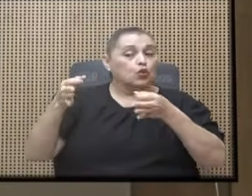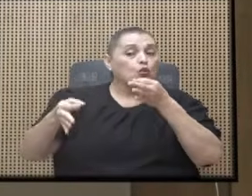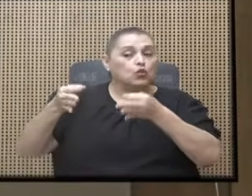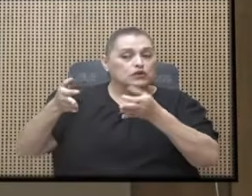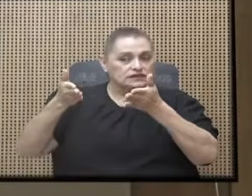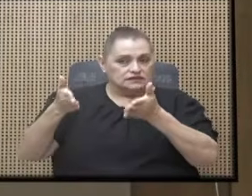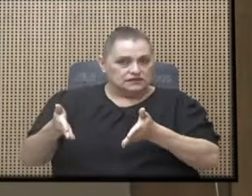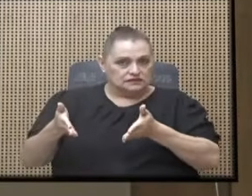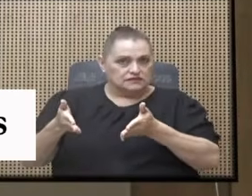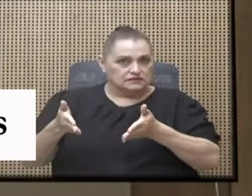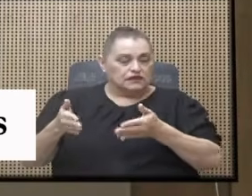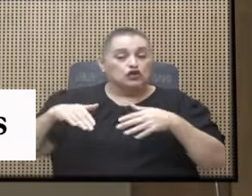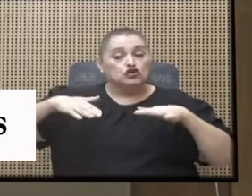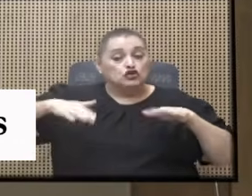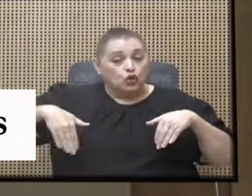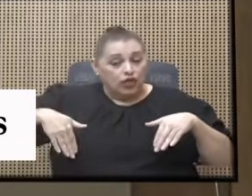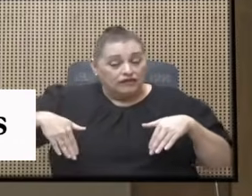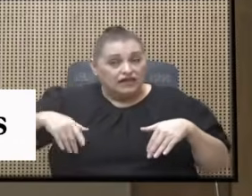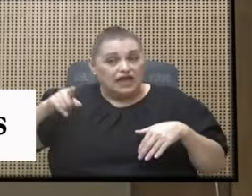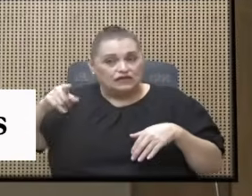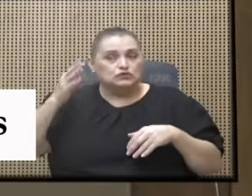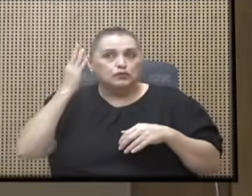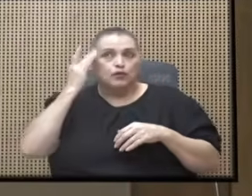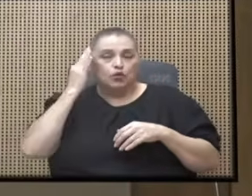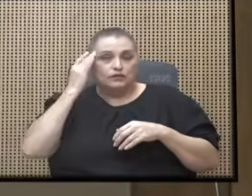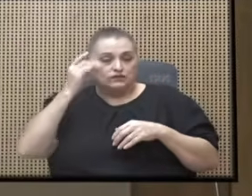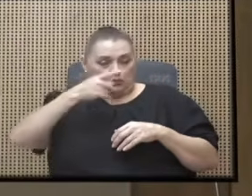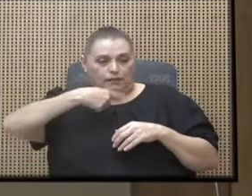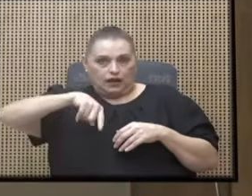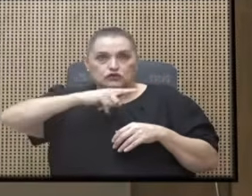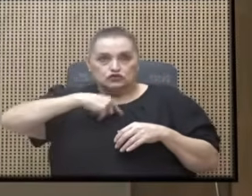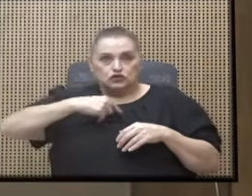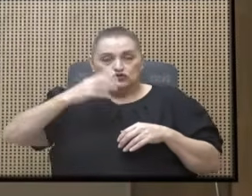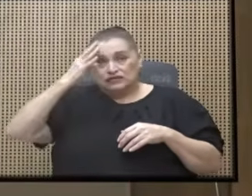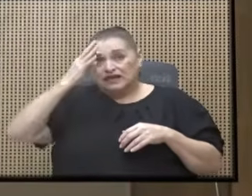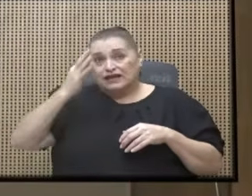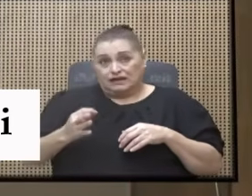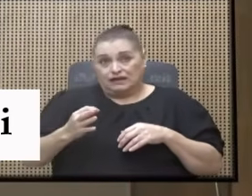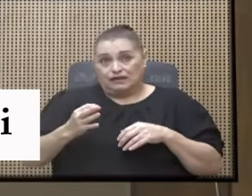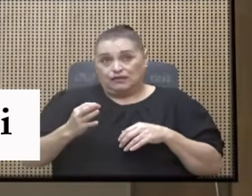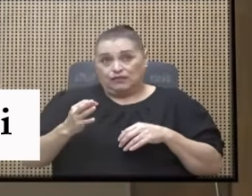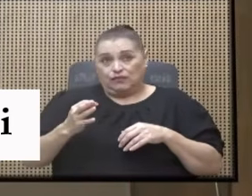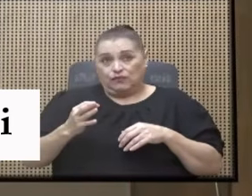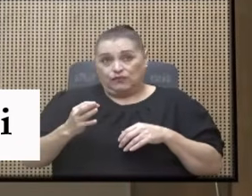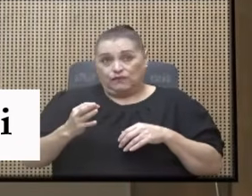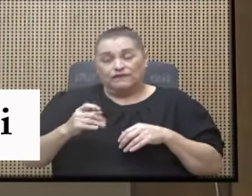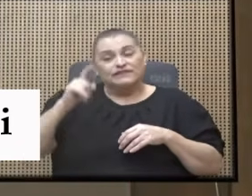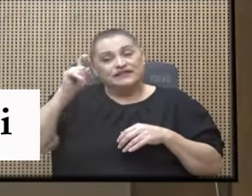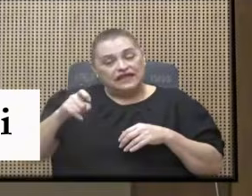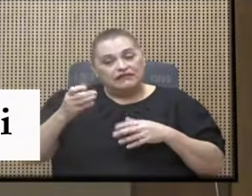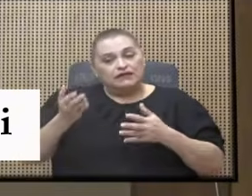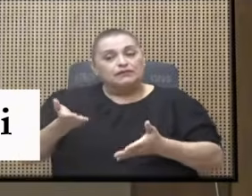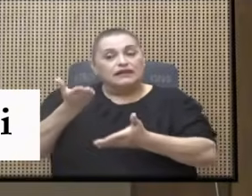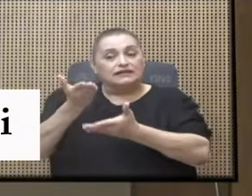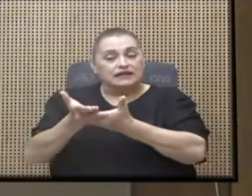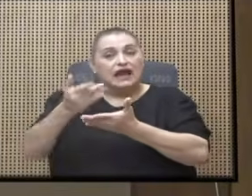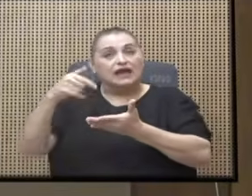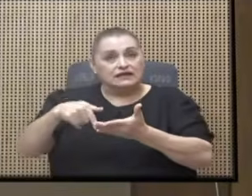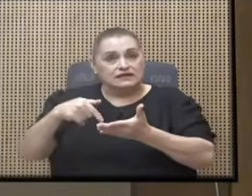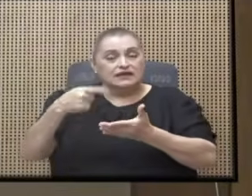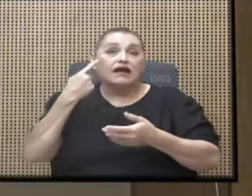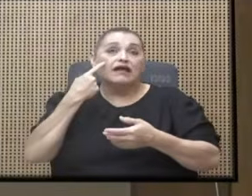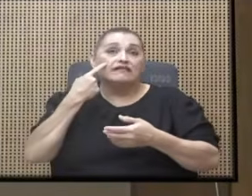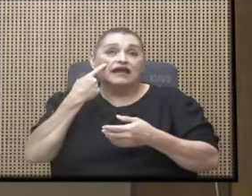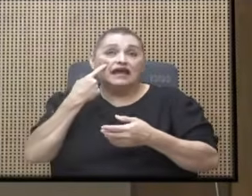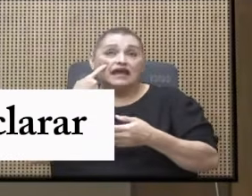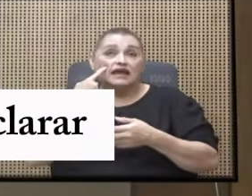que todavía es alguna fuente de preocupación para nosotros y creemos que hay que plantearlo aquí para ver si es